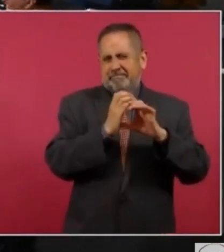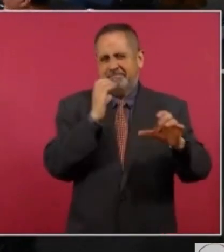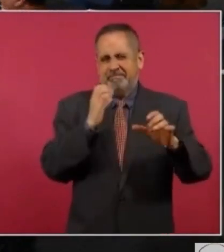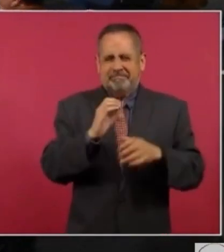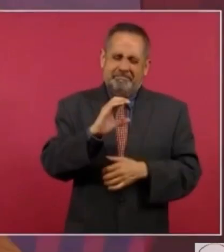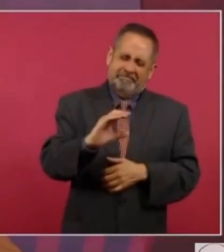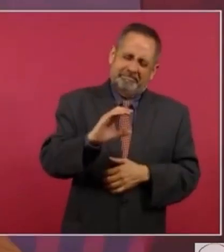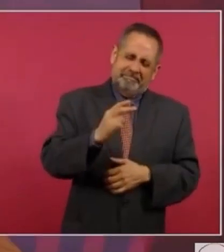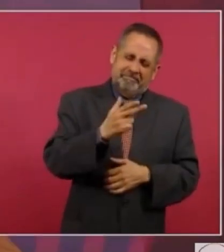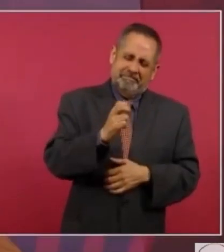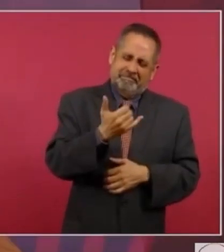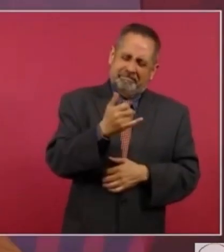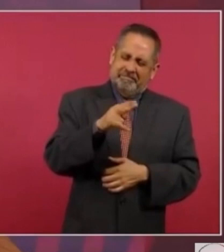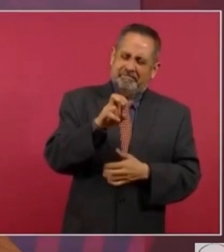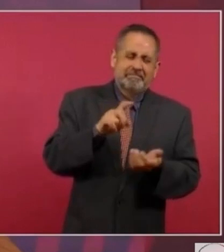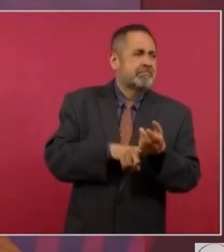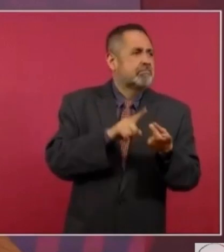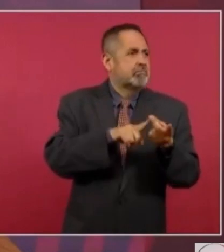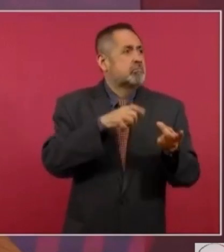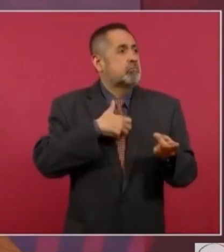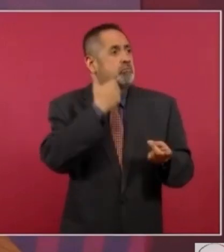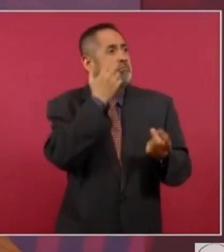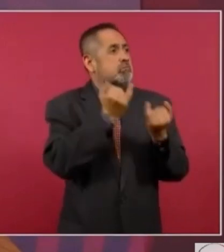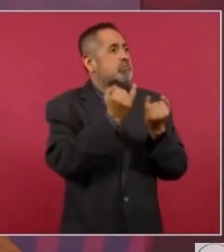Y la Cheyenne, apá.